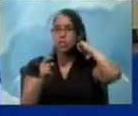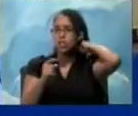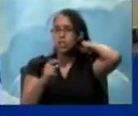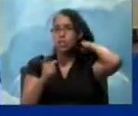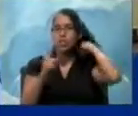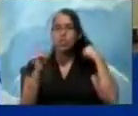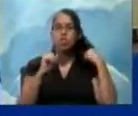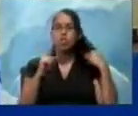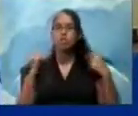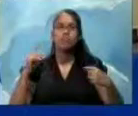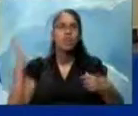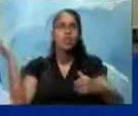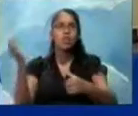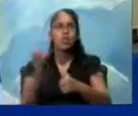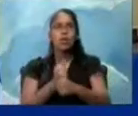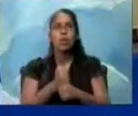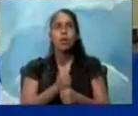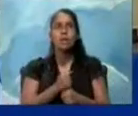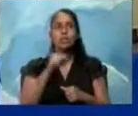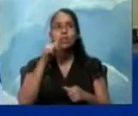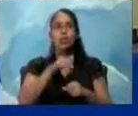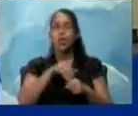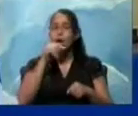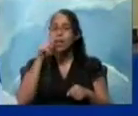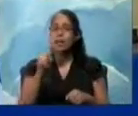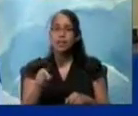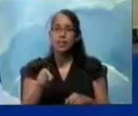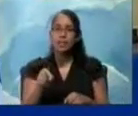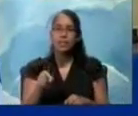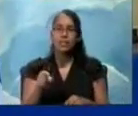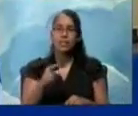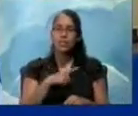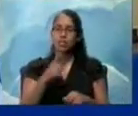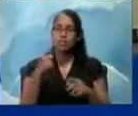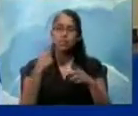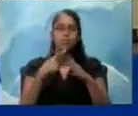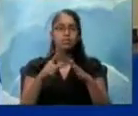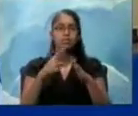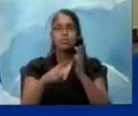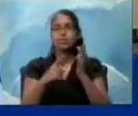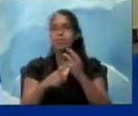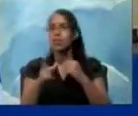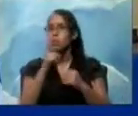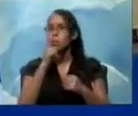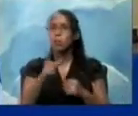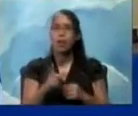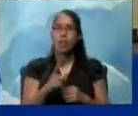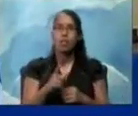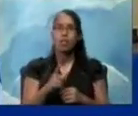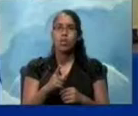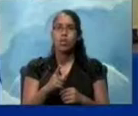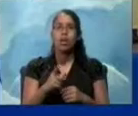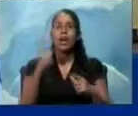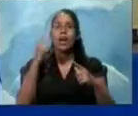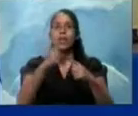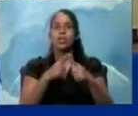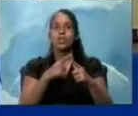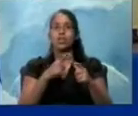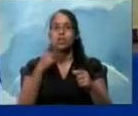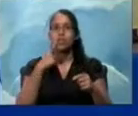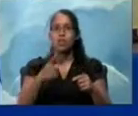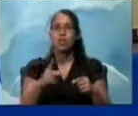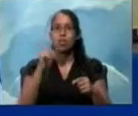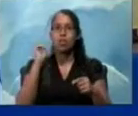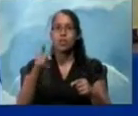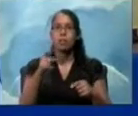no encuentro en él delito alguno. Entonces dijo